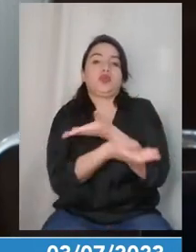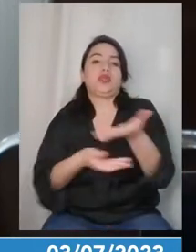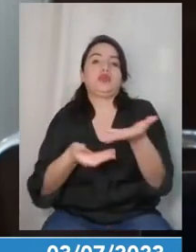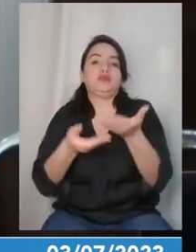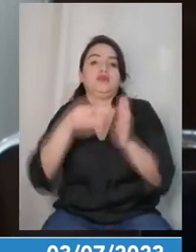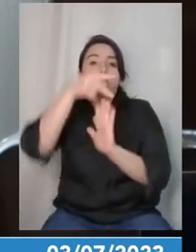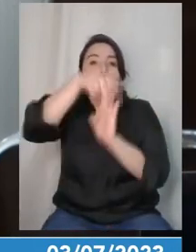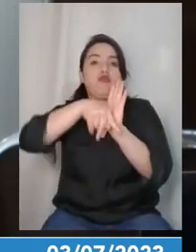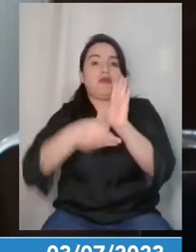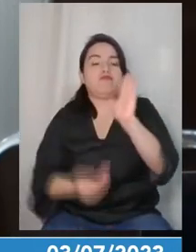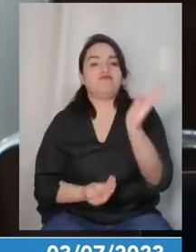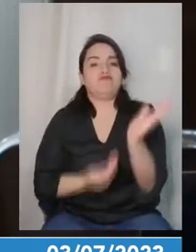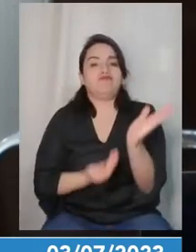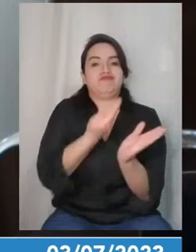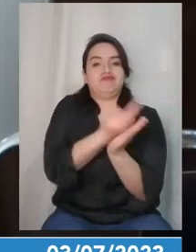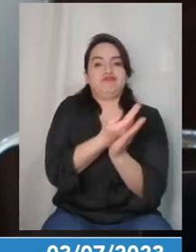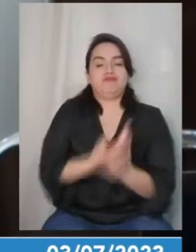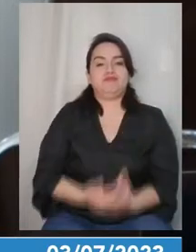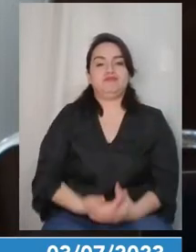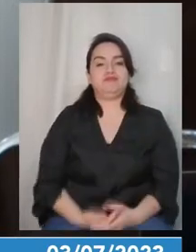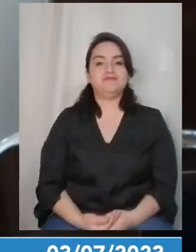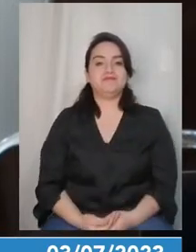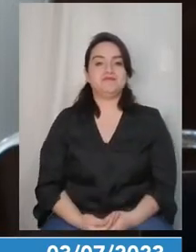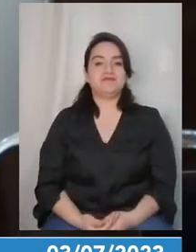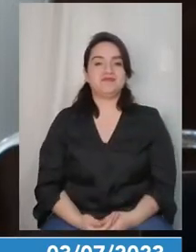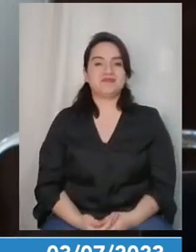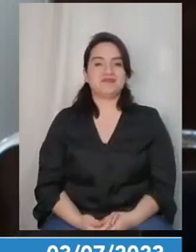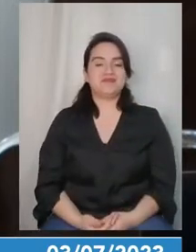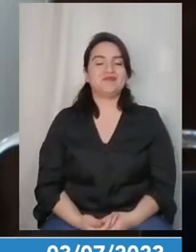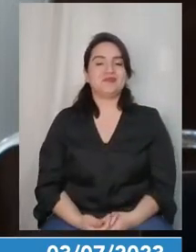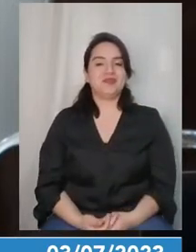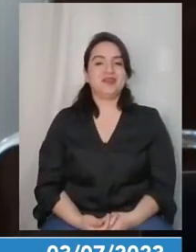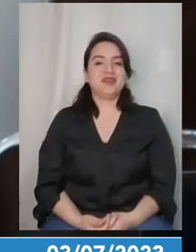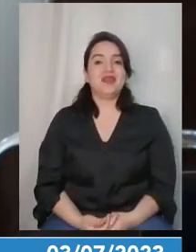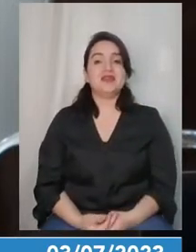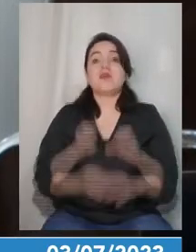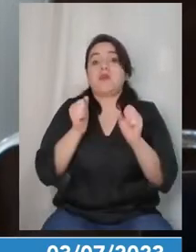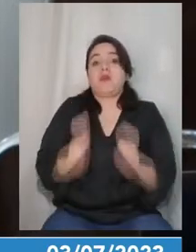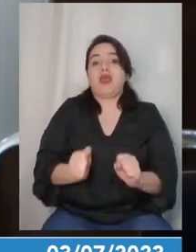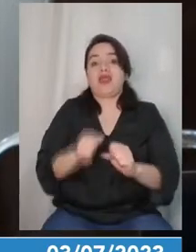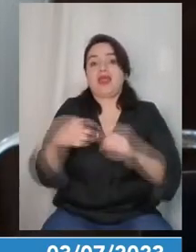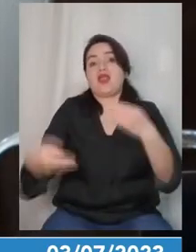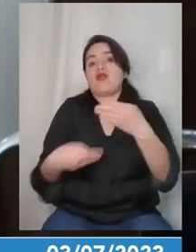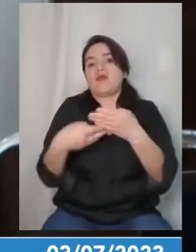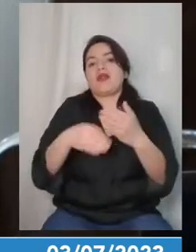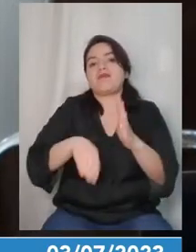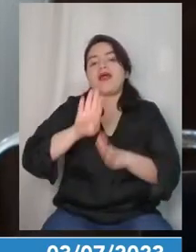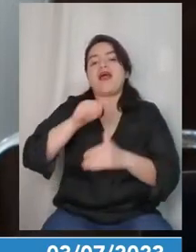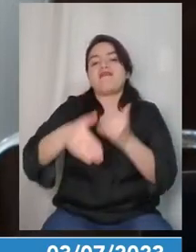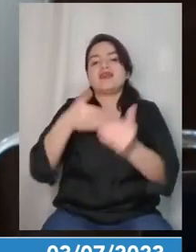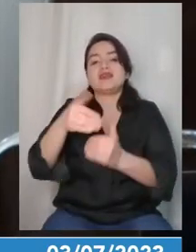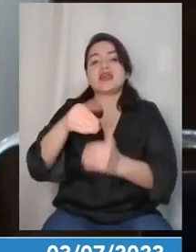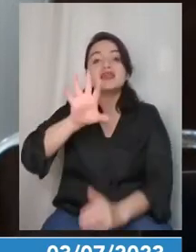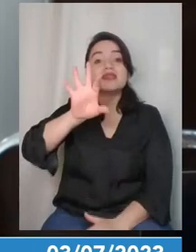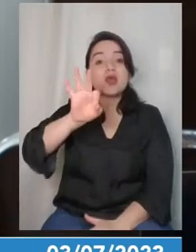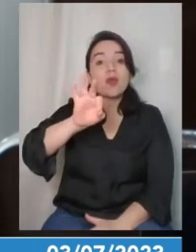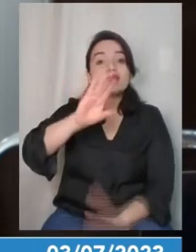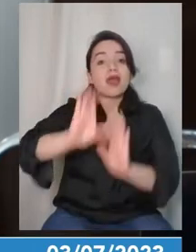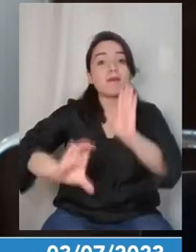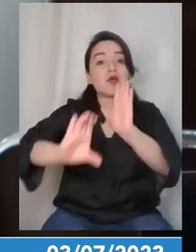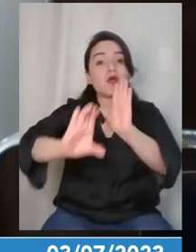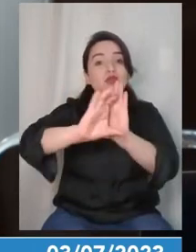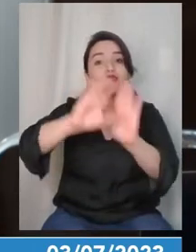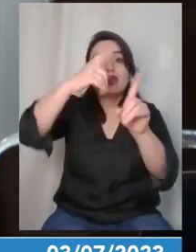Ahora, efectivamente se pueden encontrar más avances y, como señalé, más de 50 constituciones han incorporado a los animales.